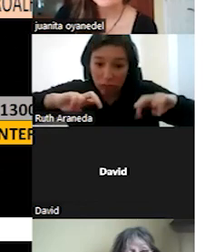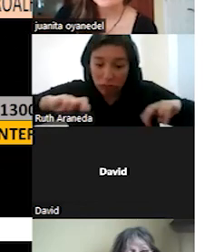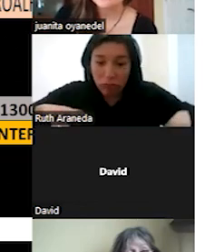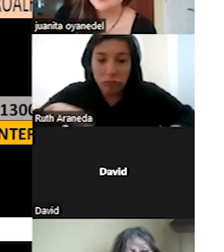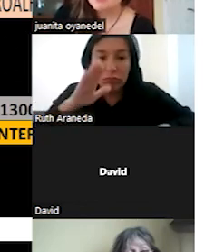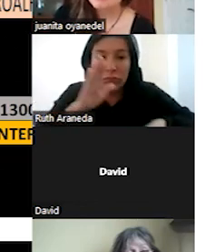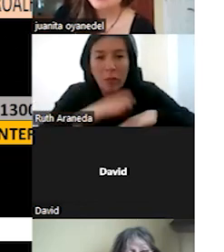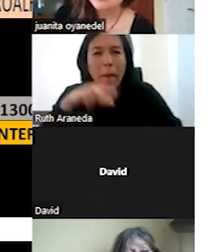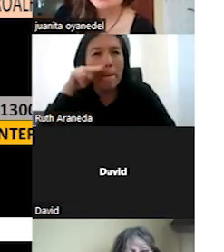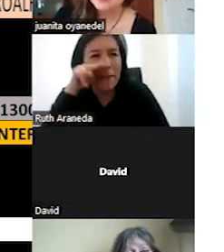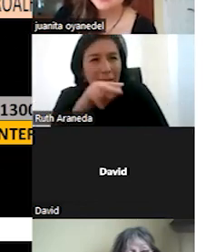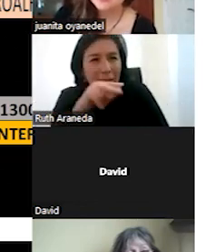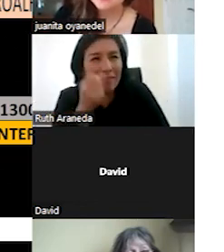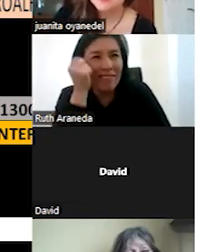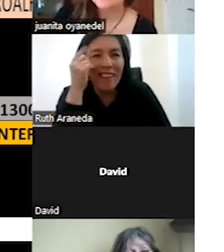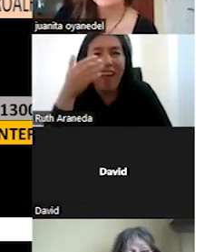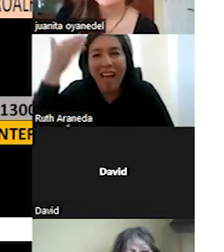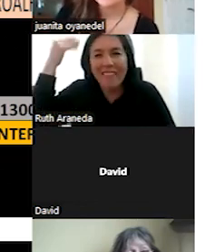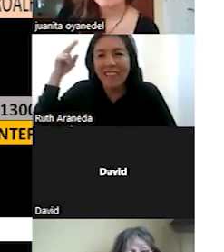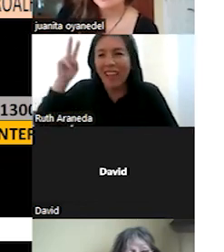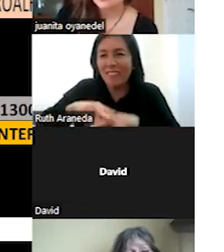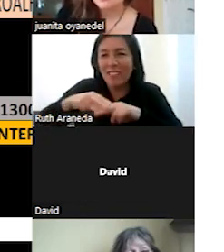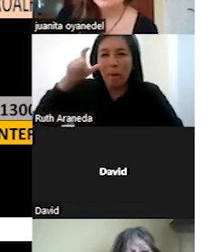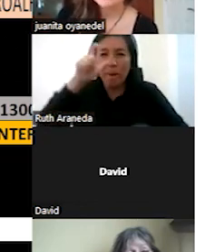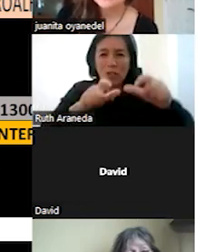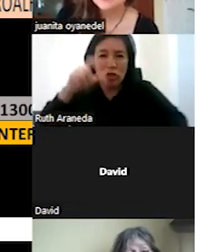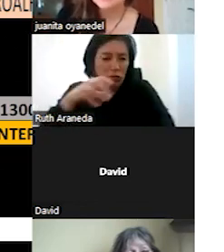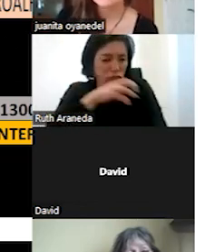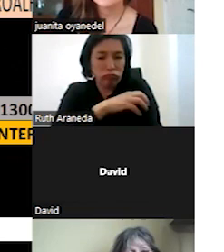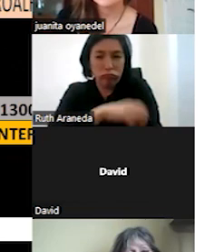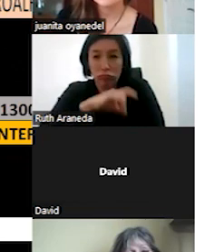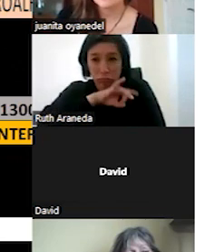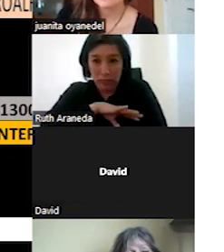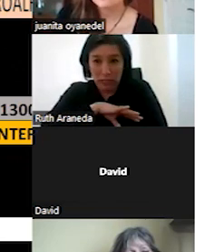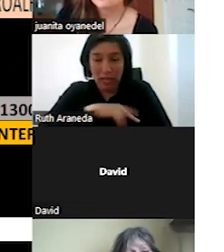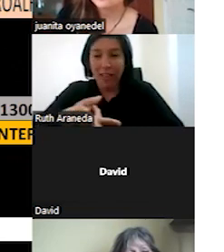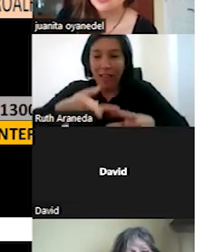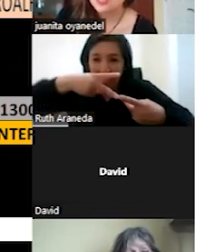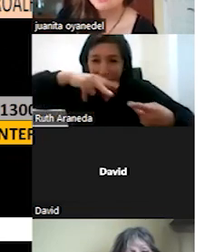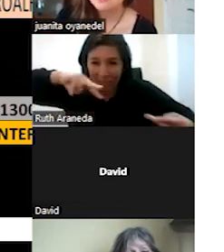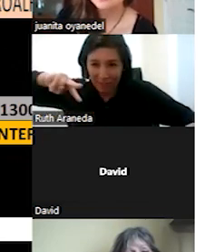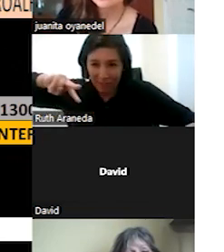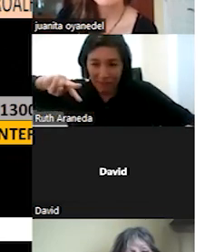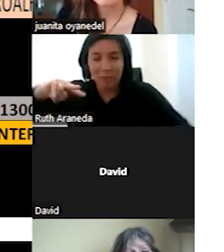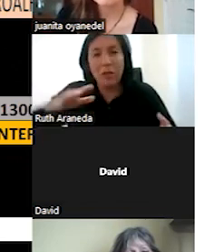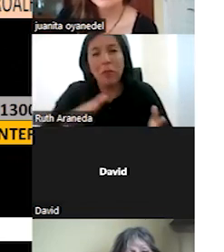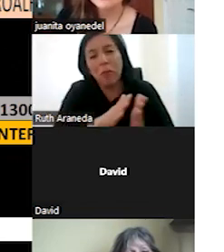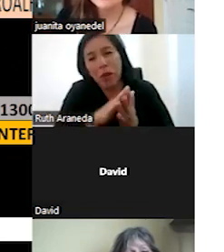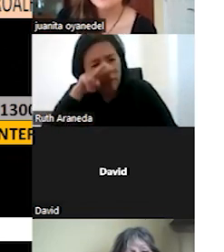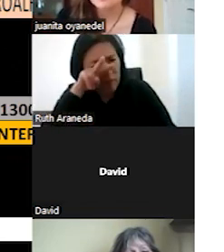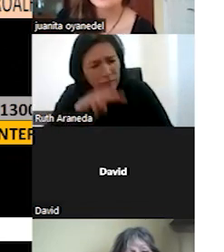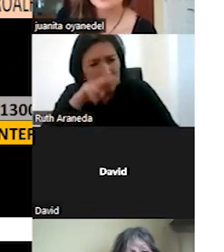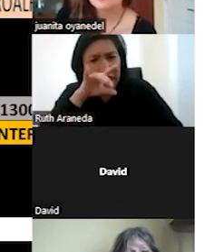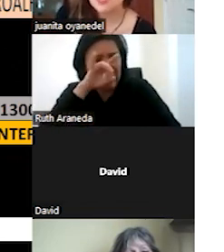nos ha permitido caracterizar a la población de Chile. El haplogrupo presente a lo largo de todo